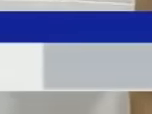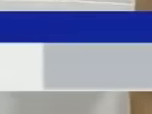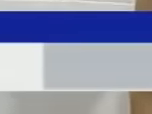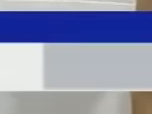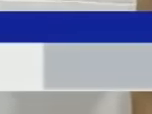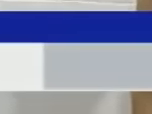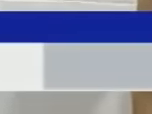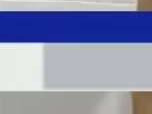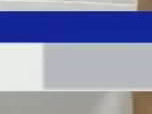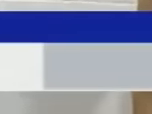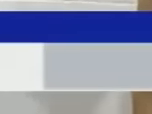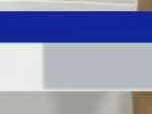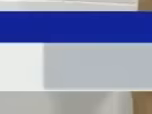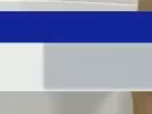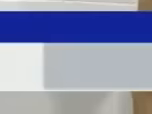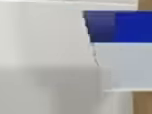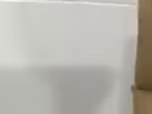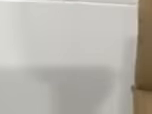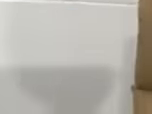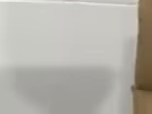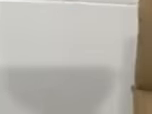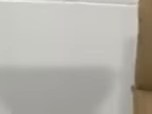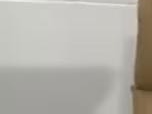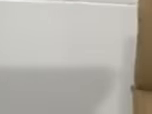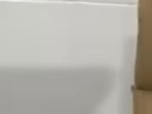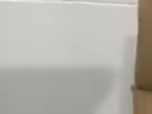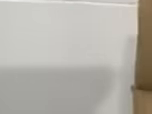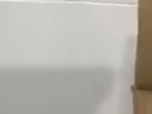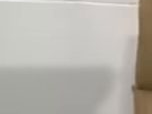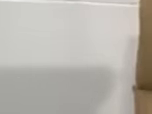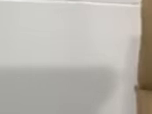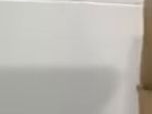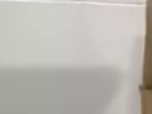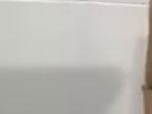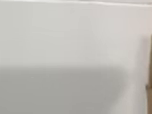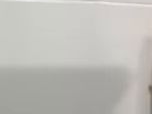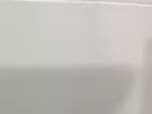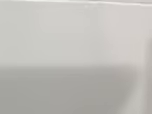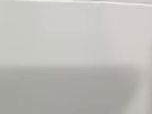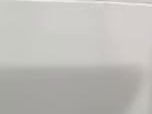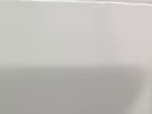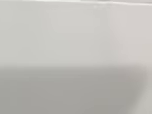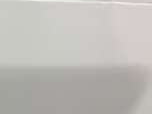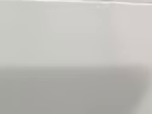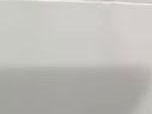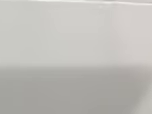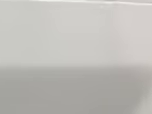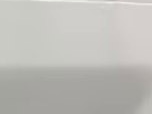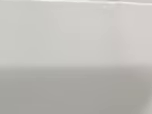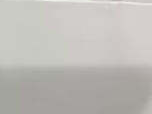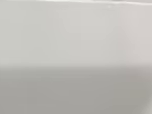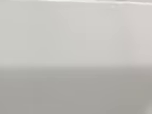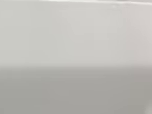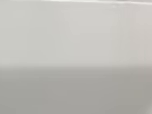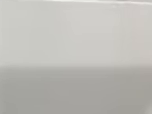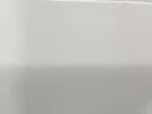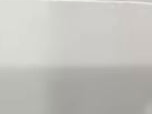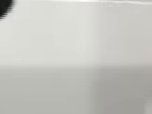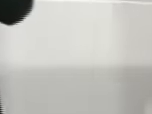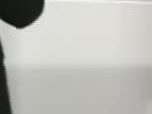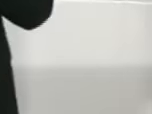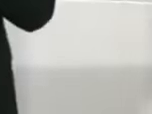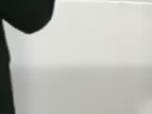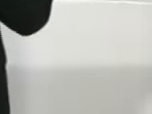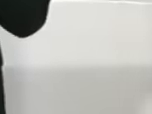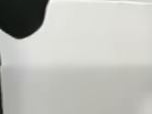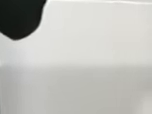Por ejemplo, la respuesta de Chicago, porque allá además las elecciones son por estado, cada estado decide cómo hacer sus elecciones. La respuesta de Chicago va